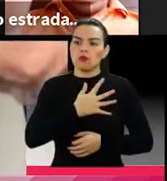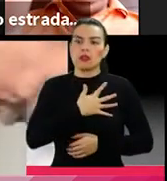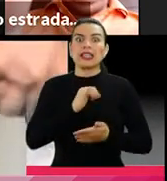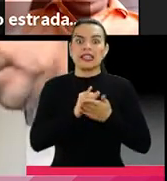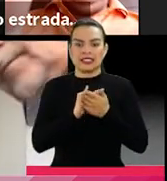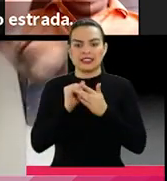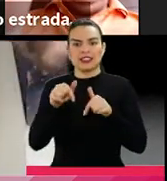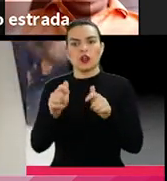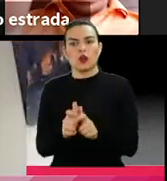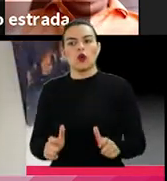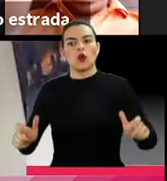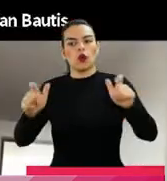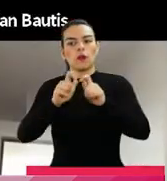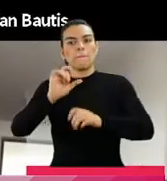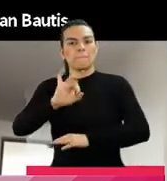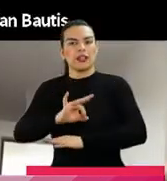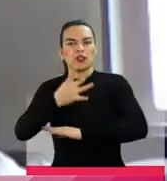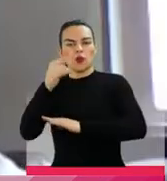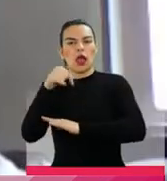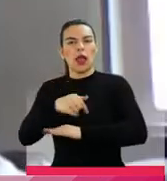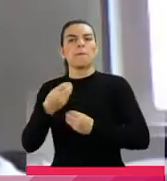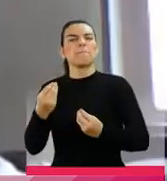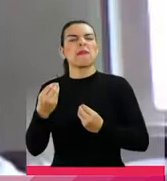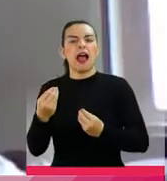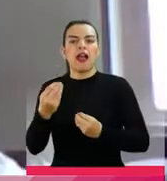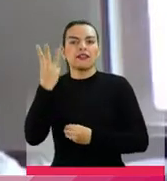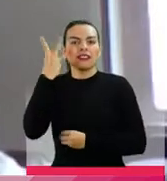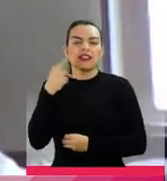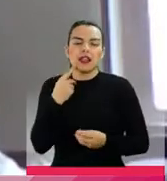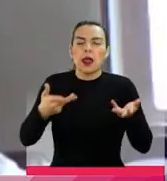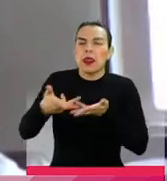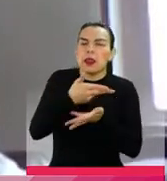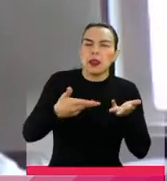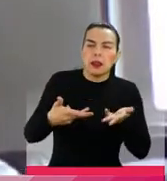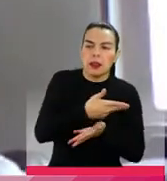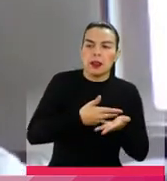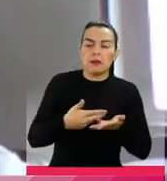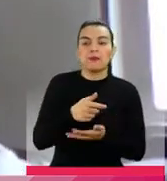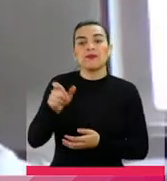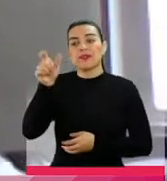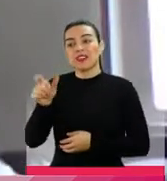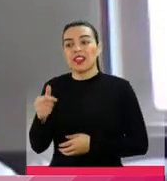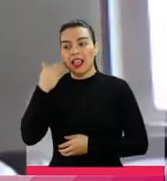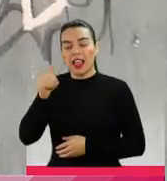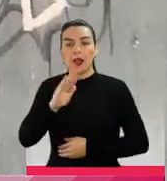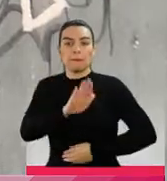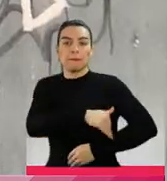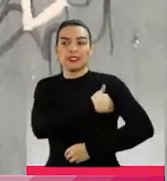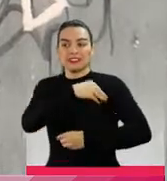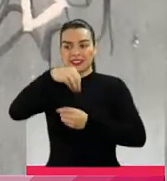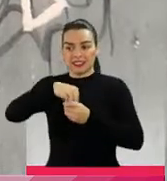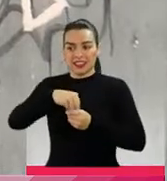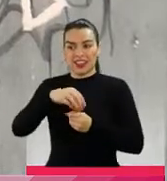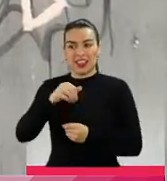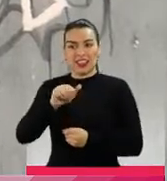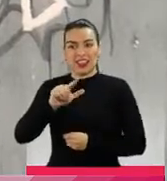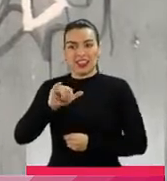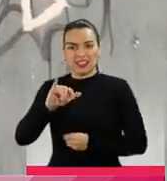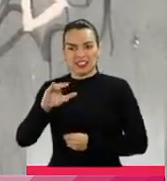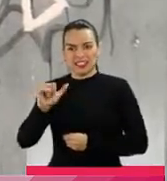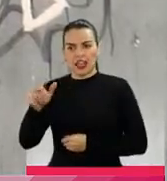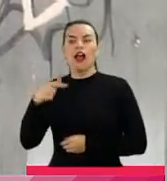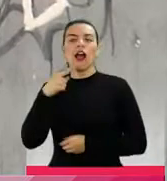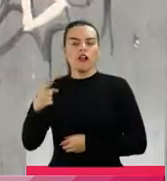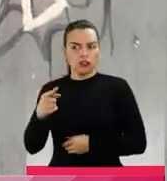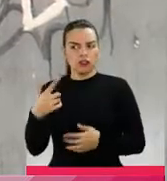y que culmina hoy la ministra del interior alicia arango resaltó la participación de las mujeres en el actual gobierno e indicó